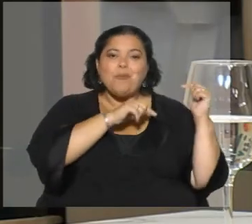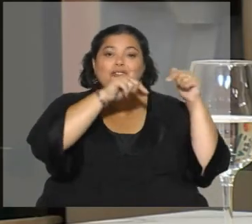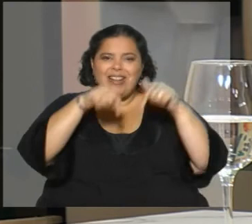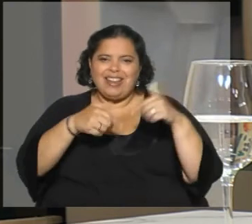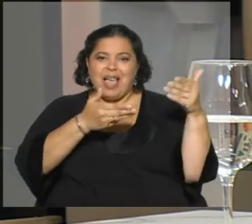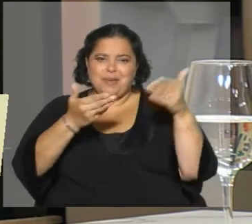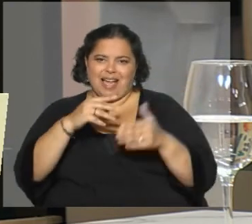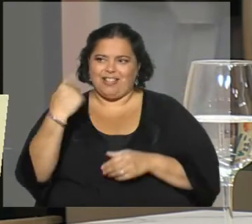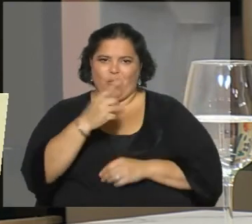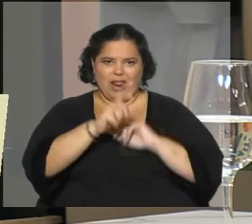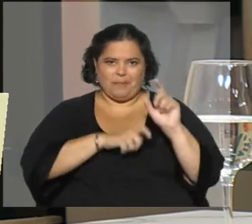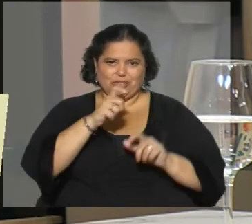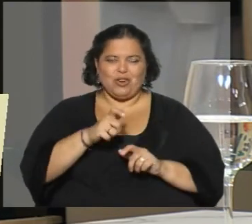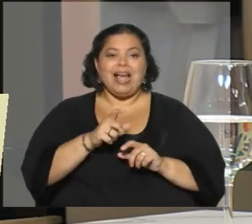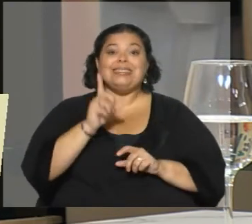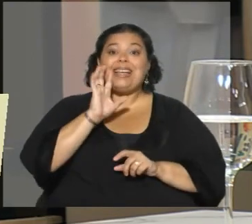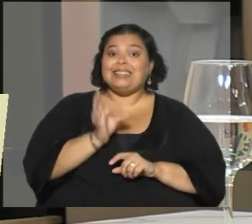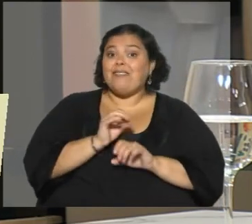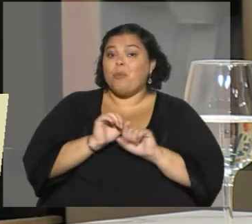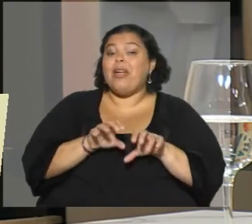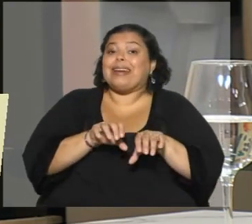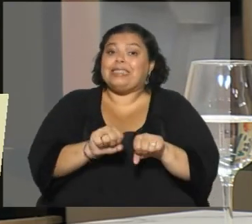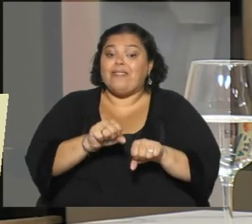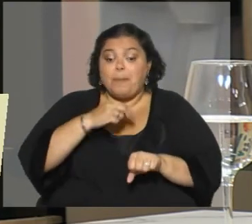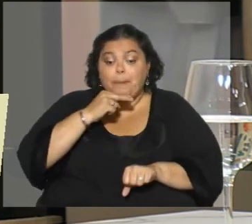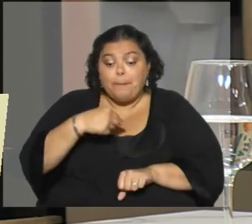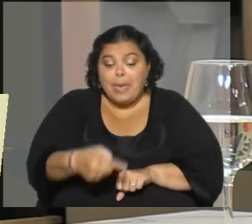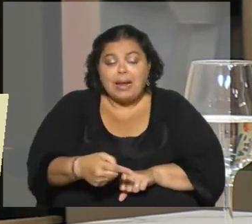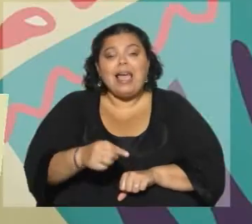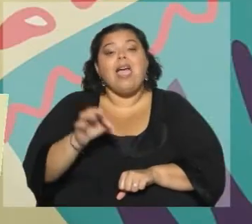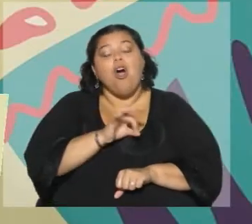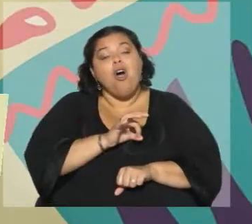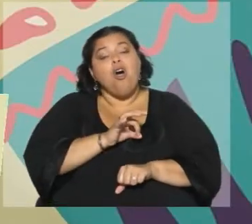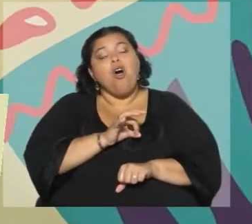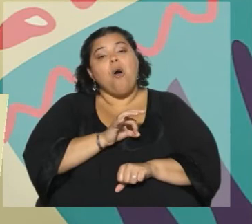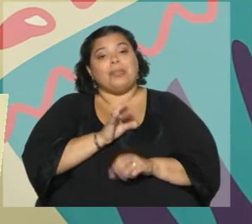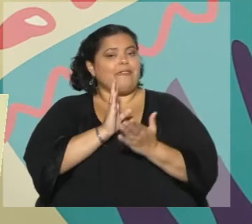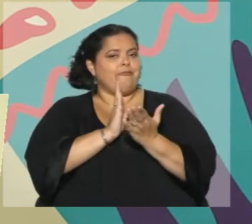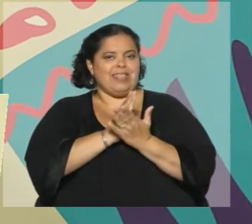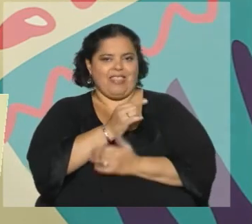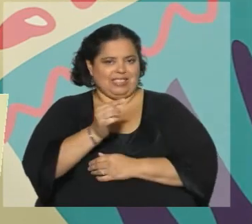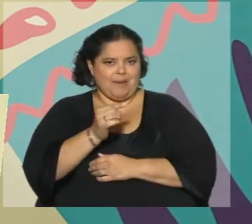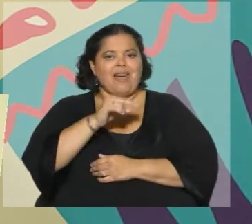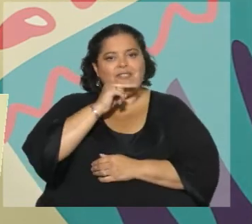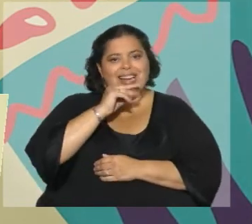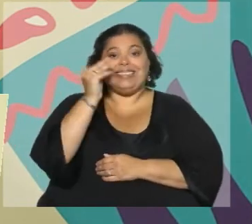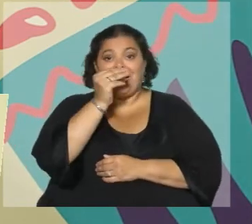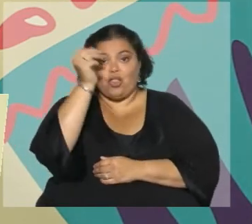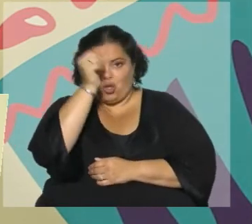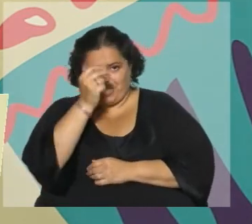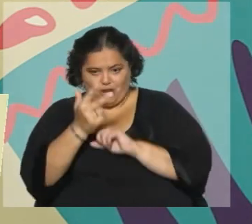bueno ya saben reserven sus entradas este viernes y si no cuando son los días estamos los fines de semana de viernes a domingo y